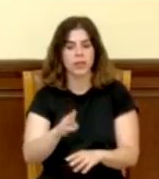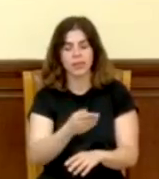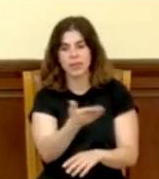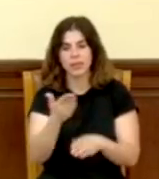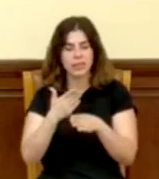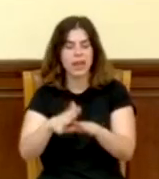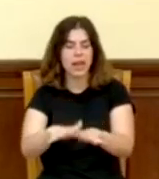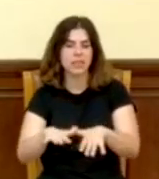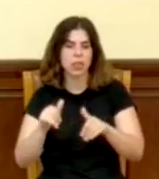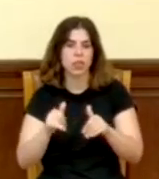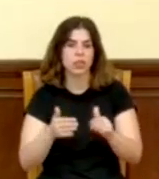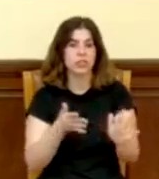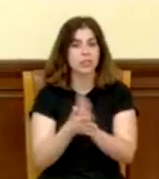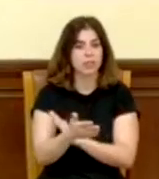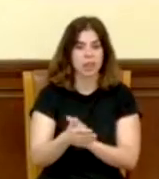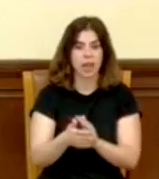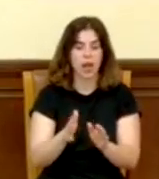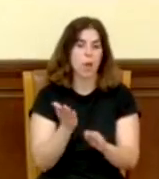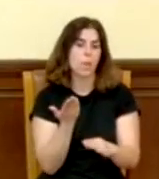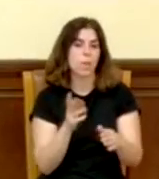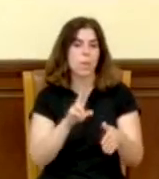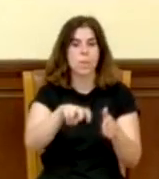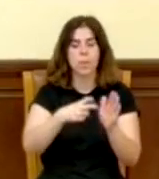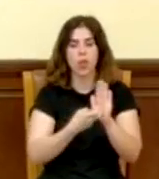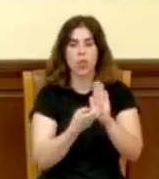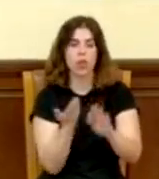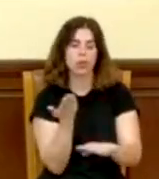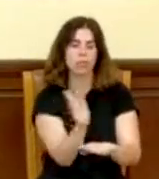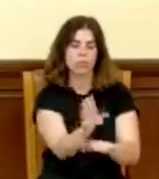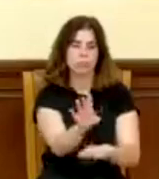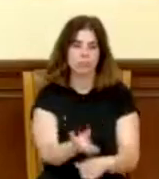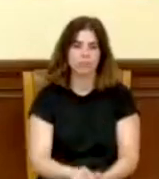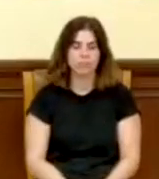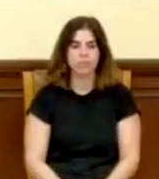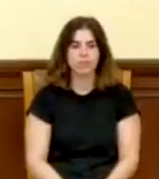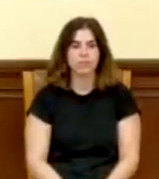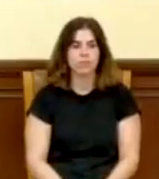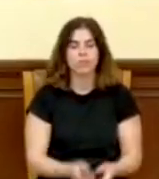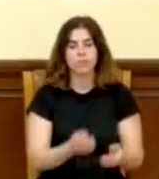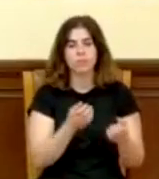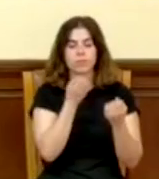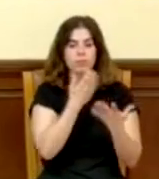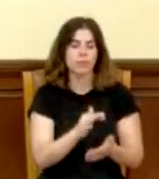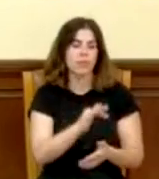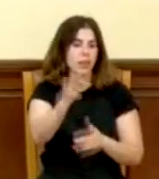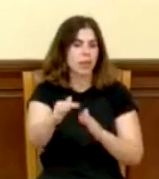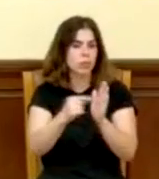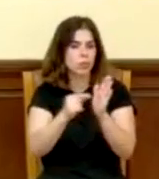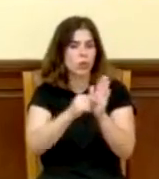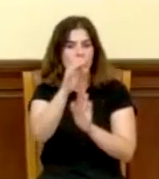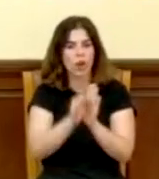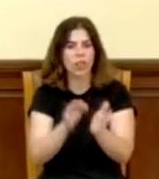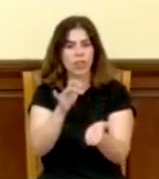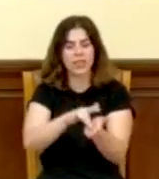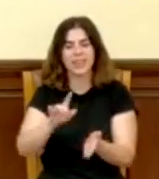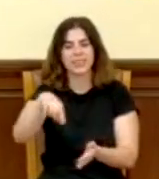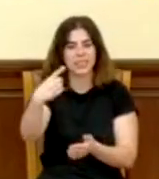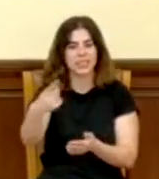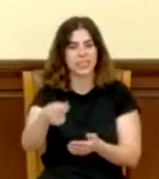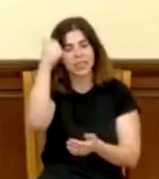por lo tanto, aprobada la modificación. Muy bien, pues pasamos al siguiente punto en orden del día, señor